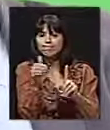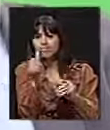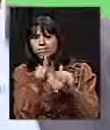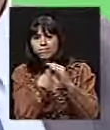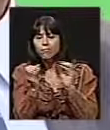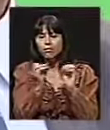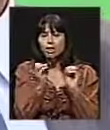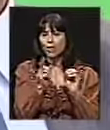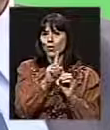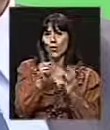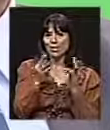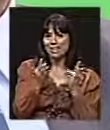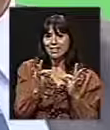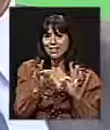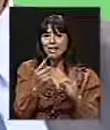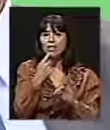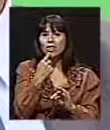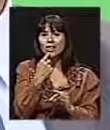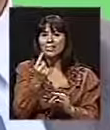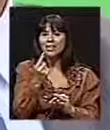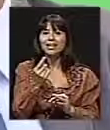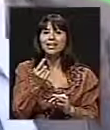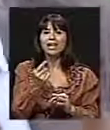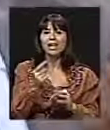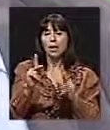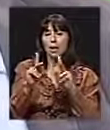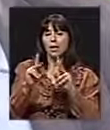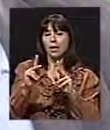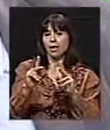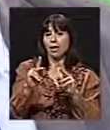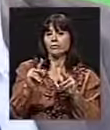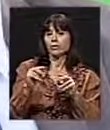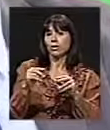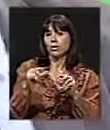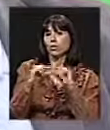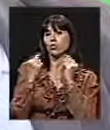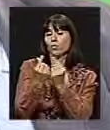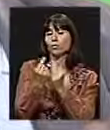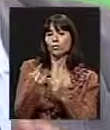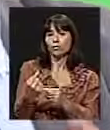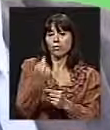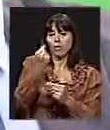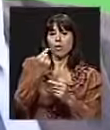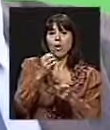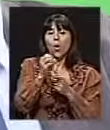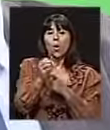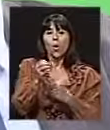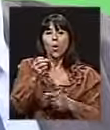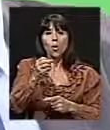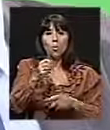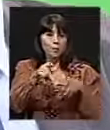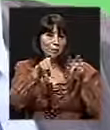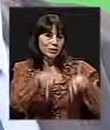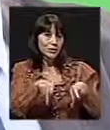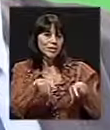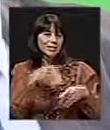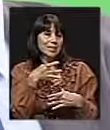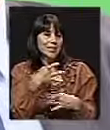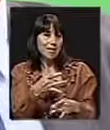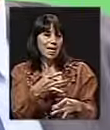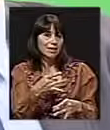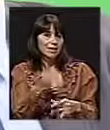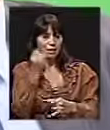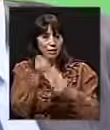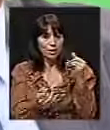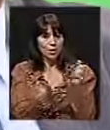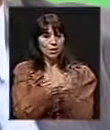han intentado decir nuestros adversarios o a quienes nosotros estamos viendo como las personas interesadas en acabar el sueño